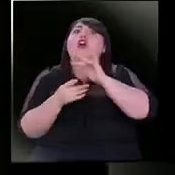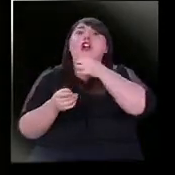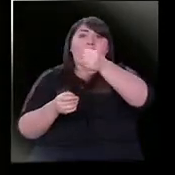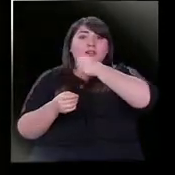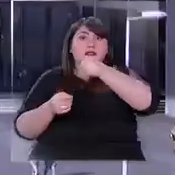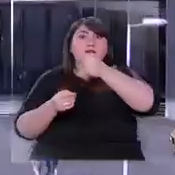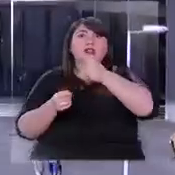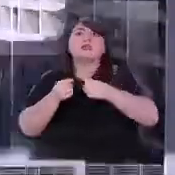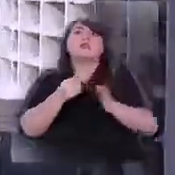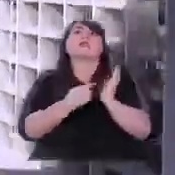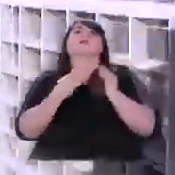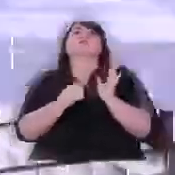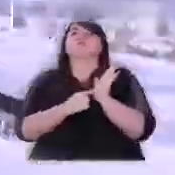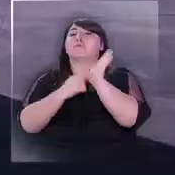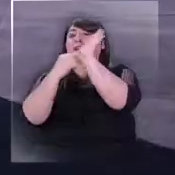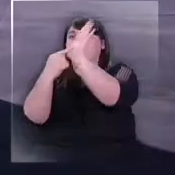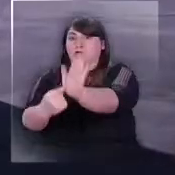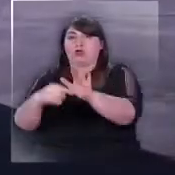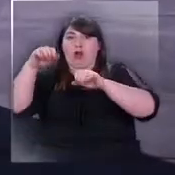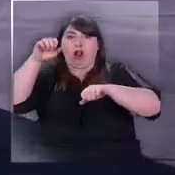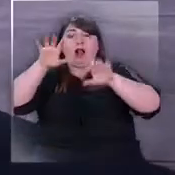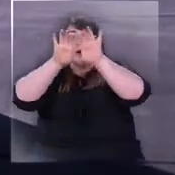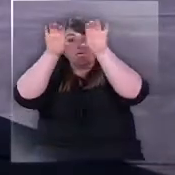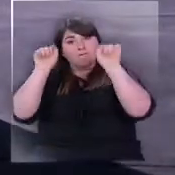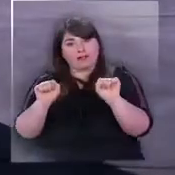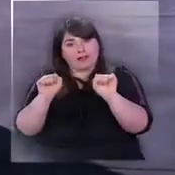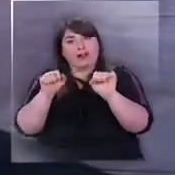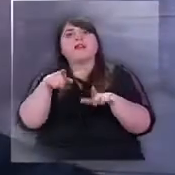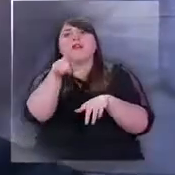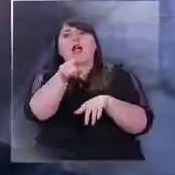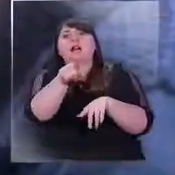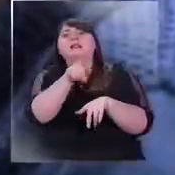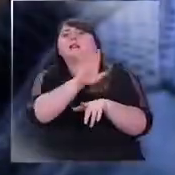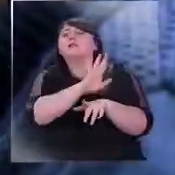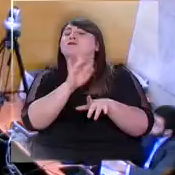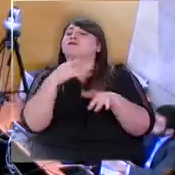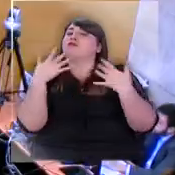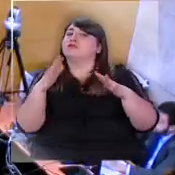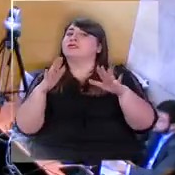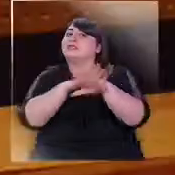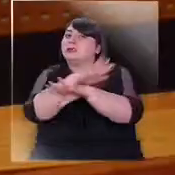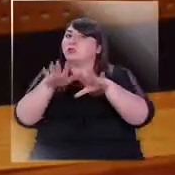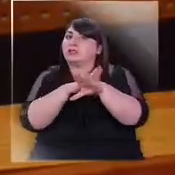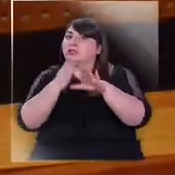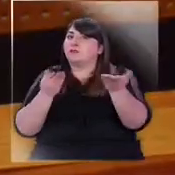de la Fiscalía y hoy forma parte del cúmulo de antecedentes del caso fraude.